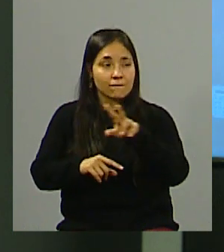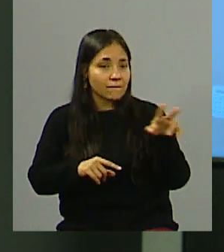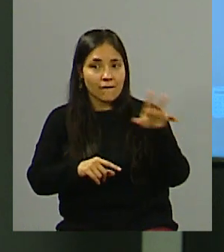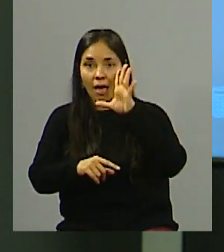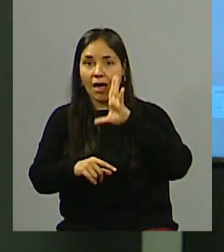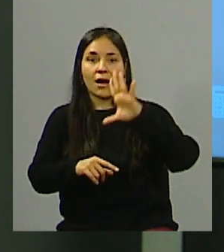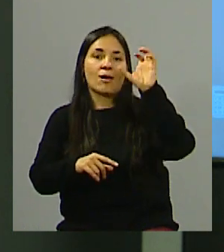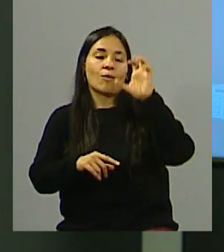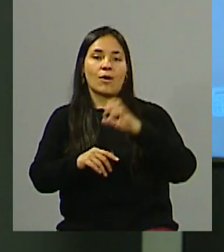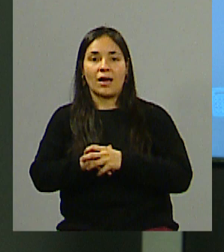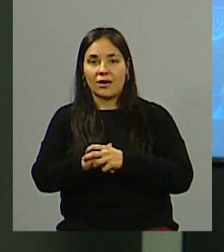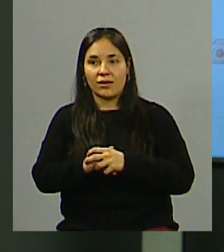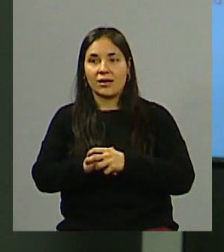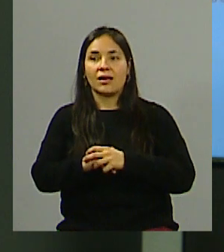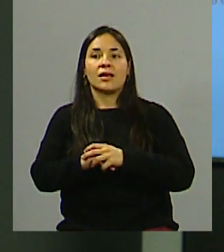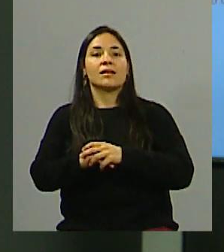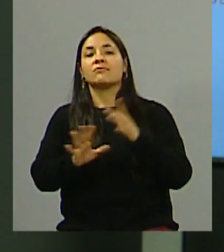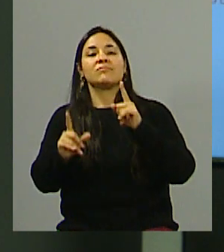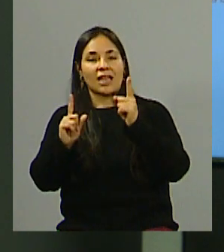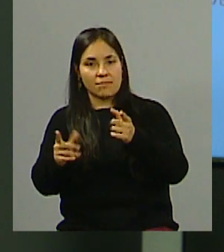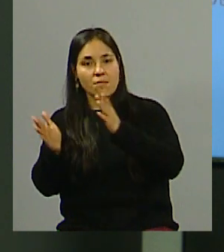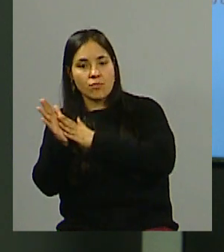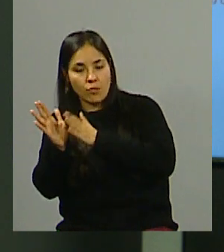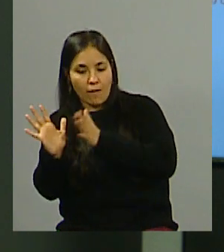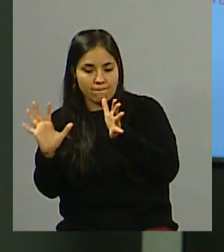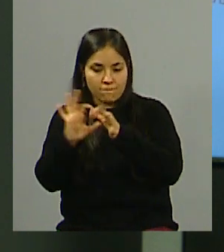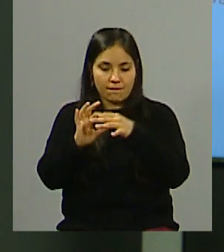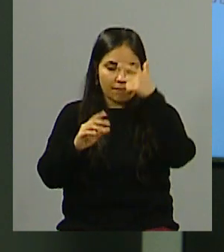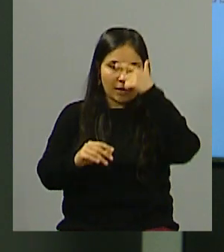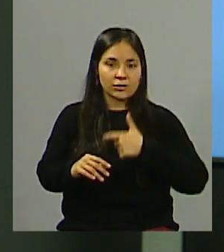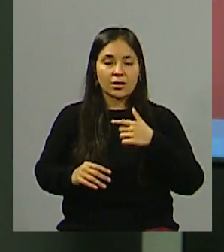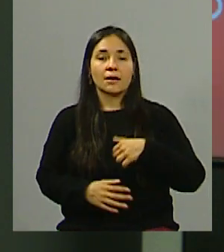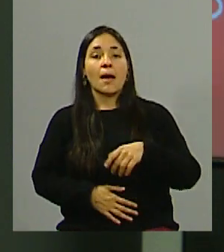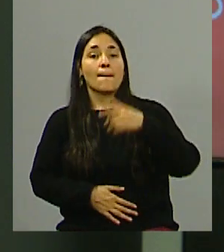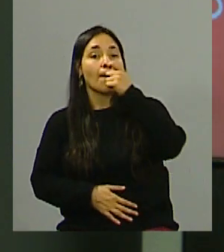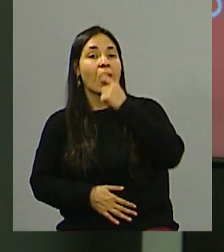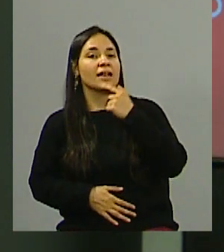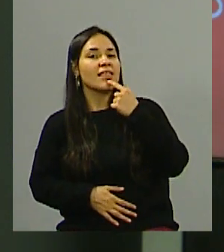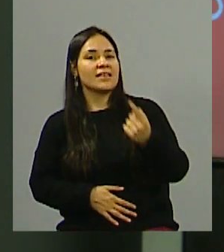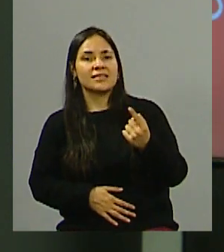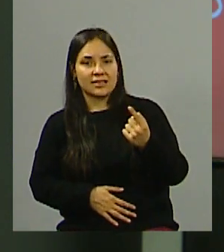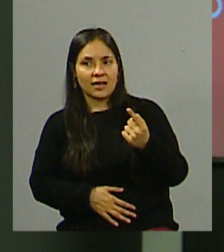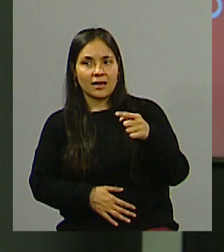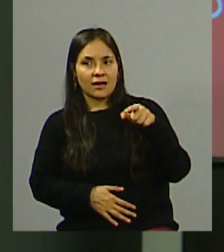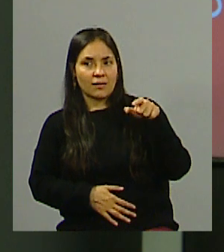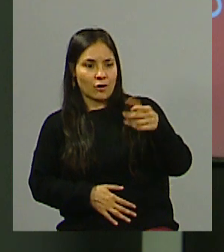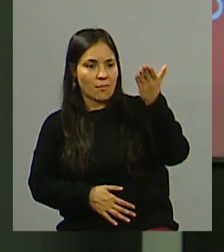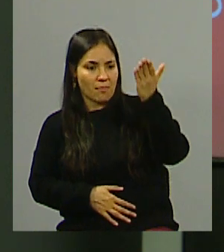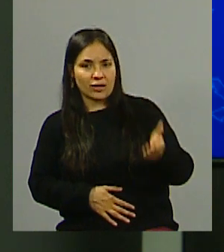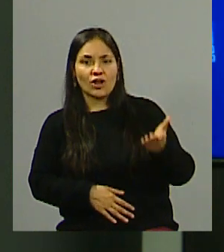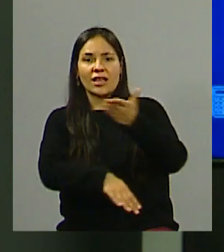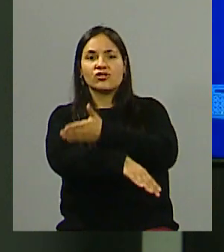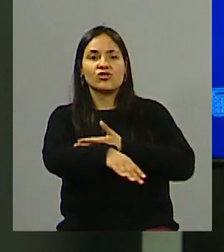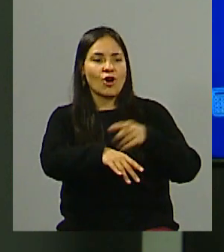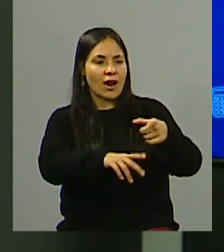de ellos, completamente separado de la propuesta. Cuando Macri dice esta frase, lo que dice es, esta figura que es Daniel Scioli